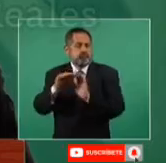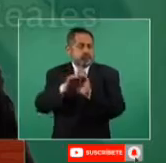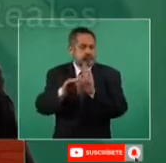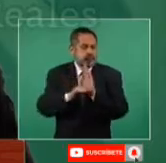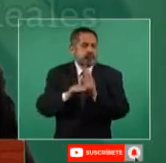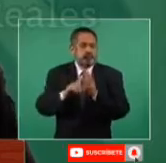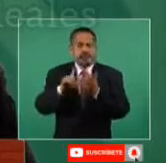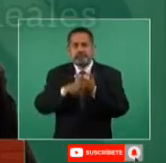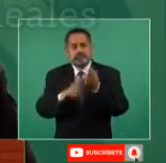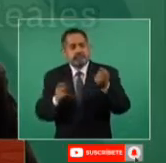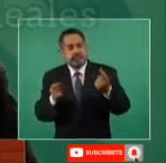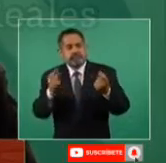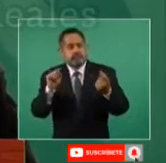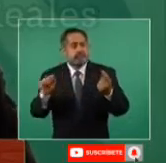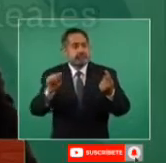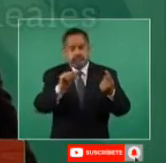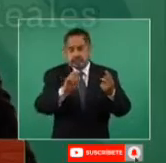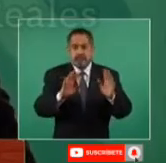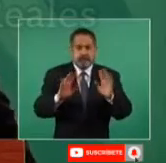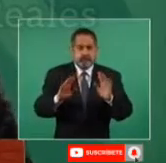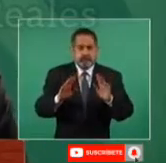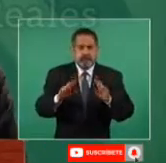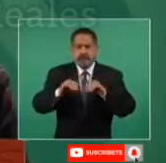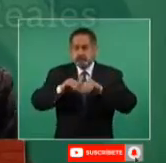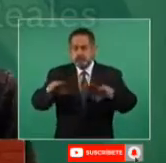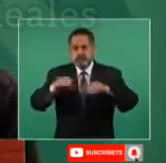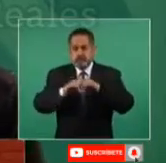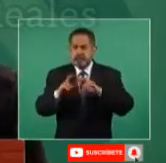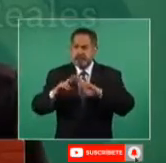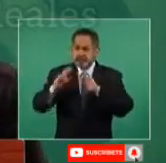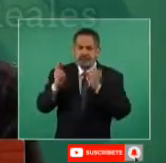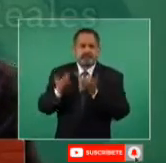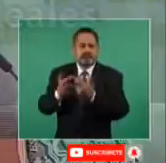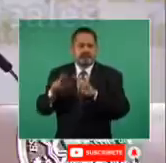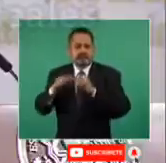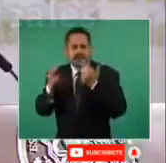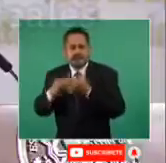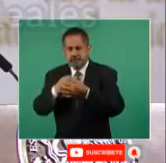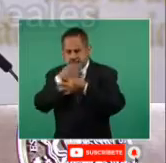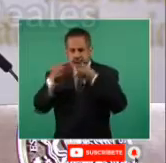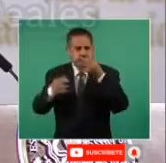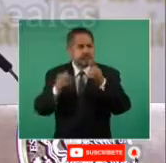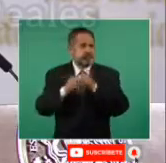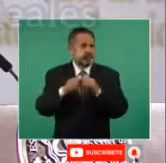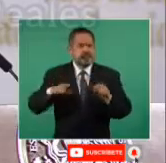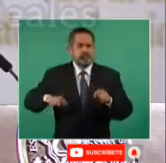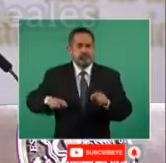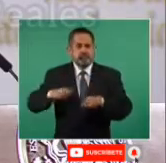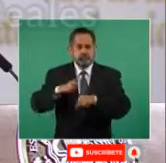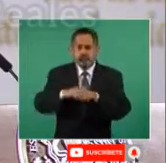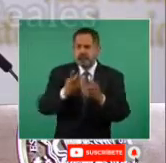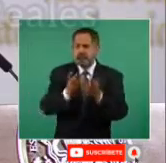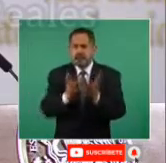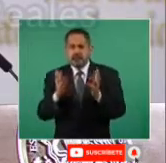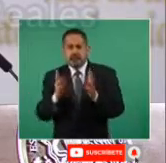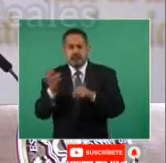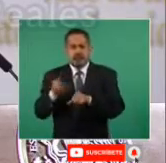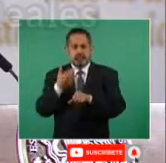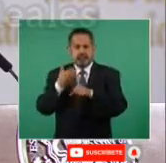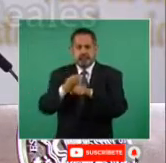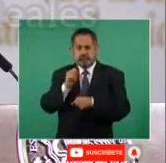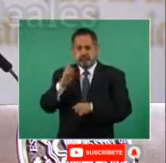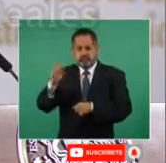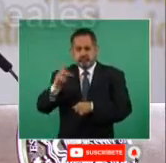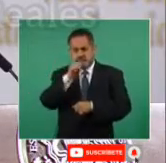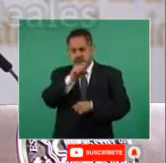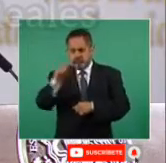se han estado dando precisamente la información a través de reuniones con gobernadores y con secretarios de Educación y de